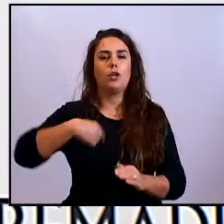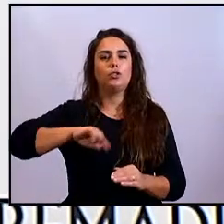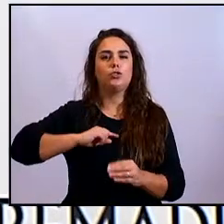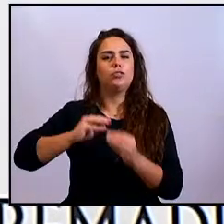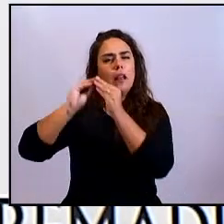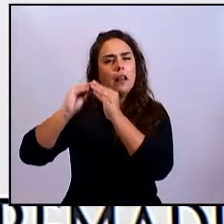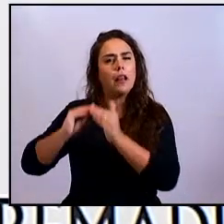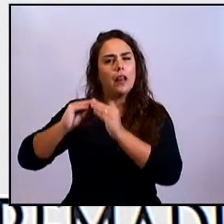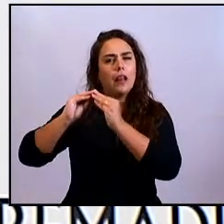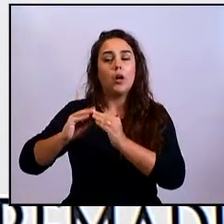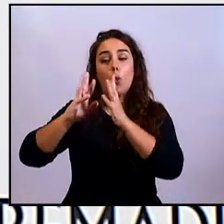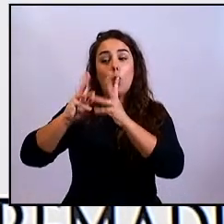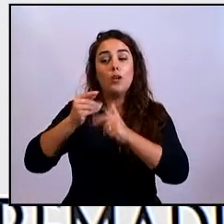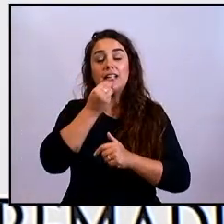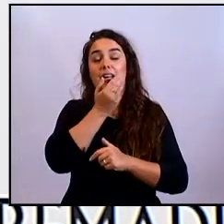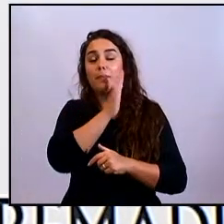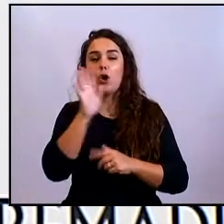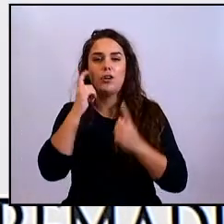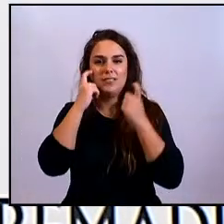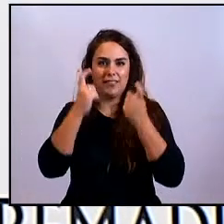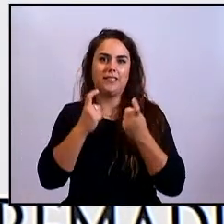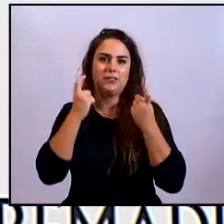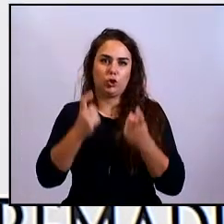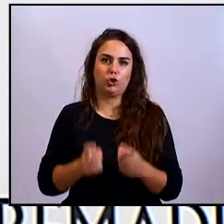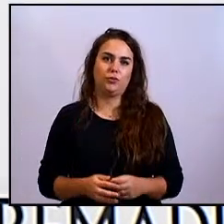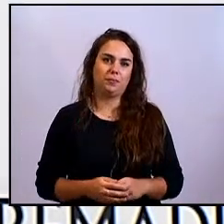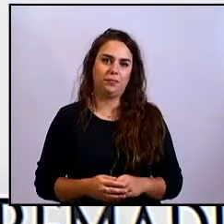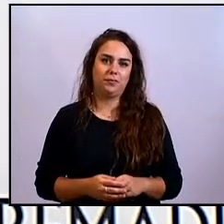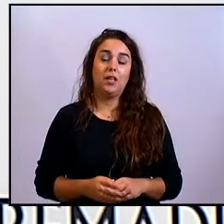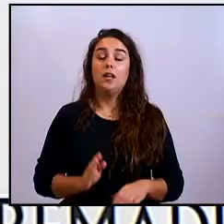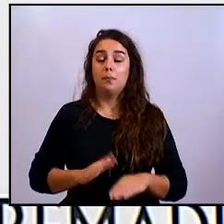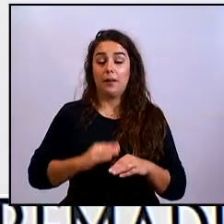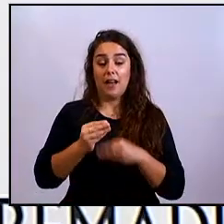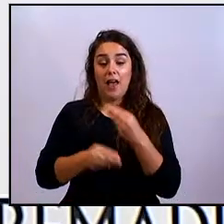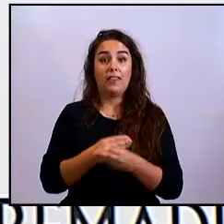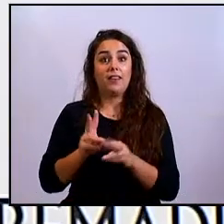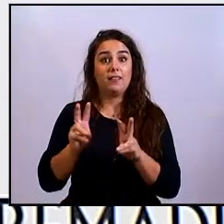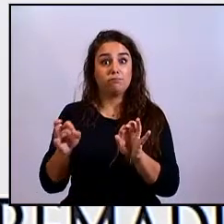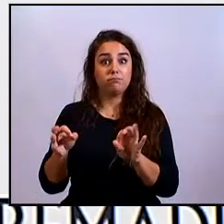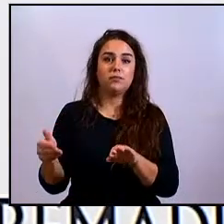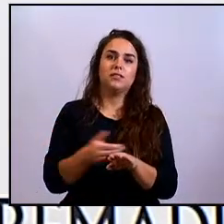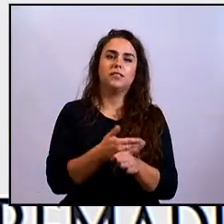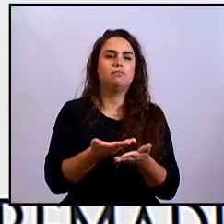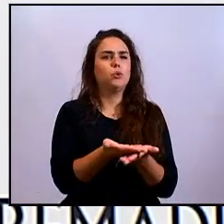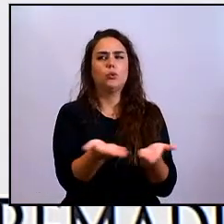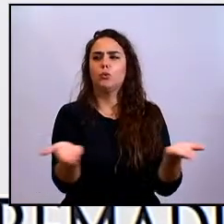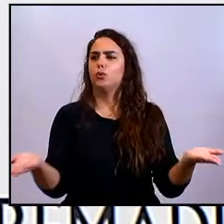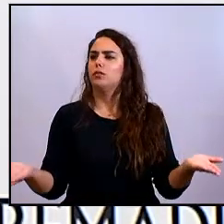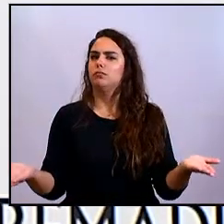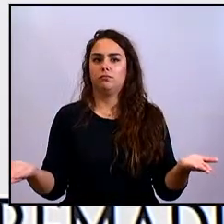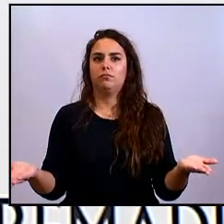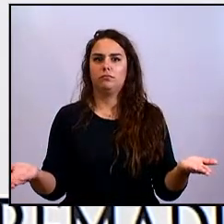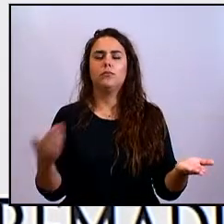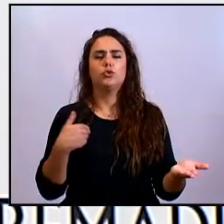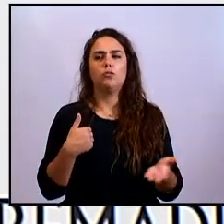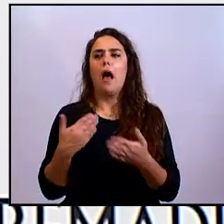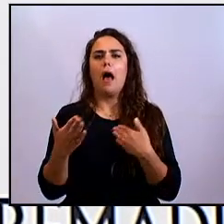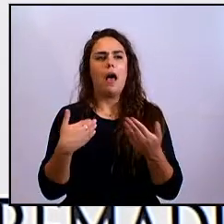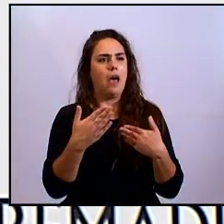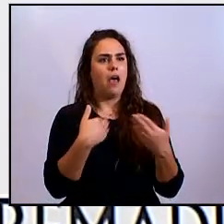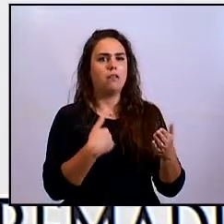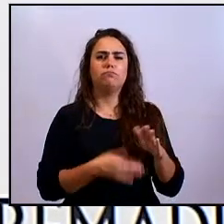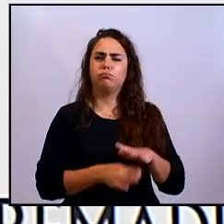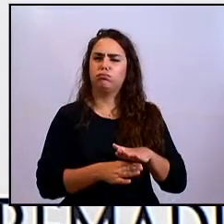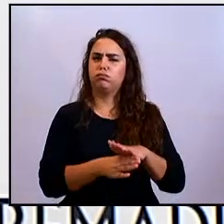las mejores cuentas posibles. Para llegar a ello, hemos tendido la mano, no hemos dejado de hacerlo, y